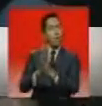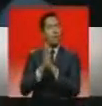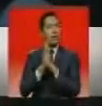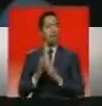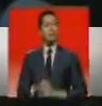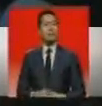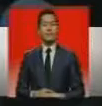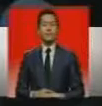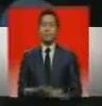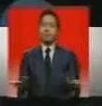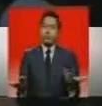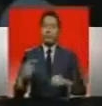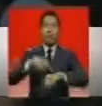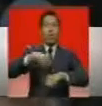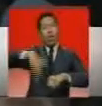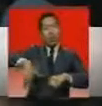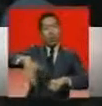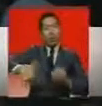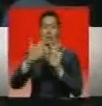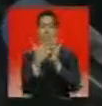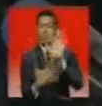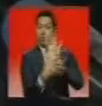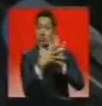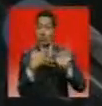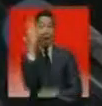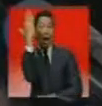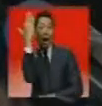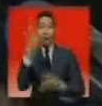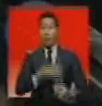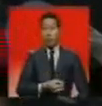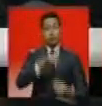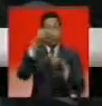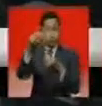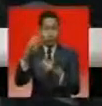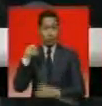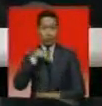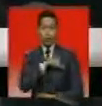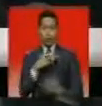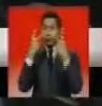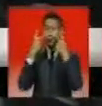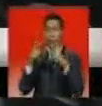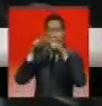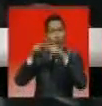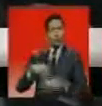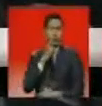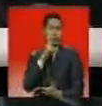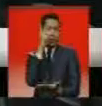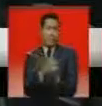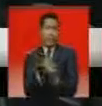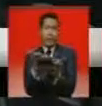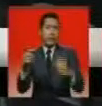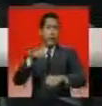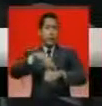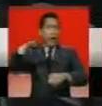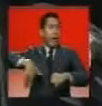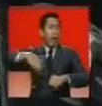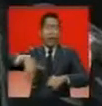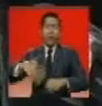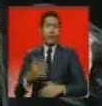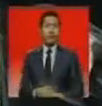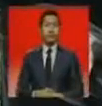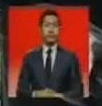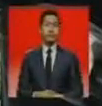tenemos retrasos. El cronograma que el señor alcalde nos entregó, efectivamente, como la señora decía, están un